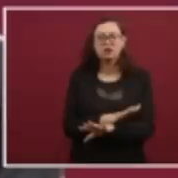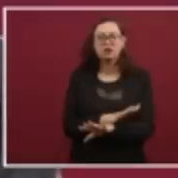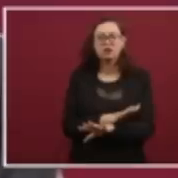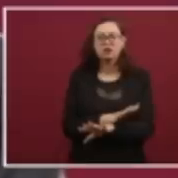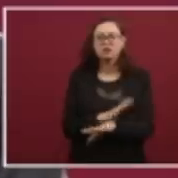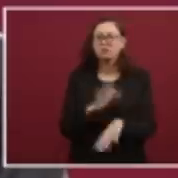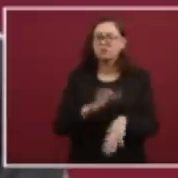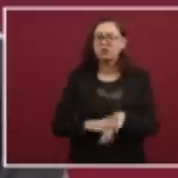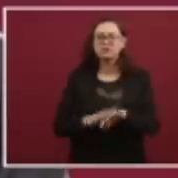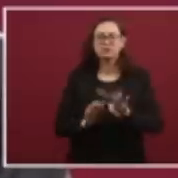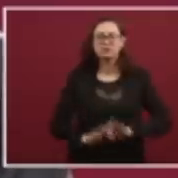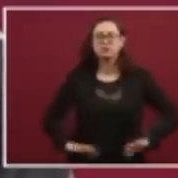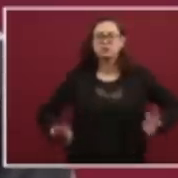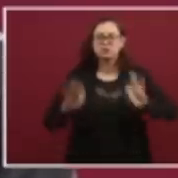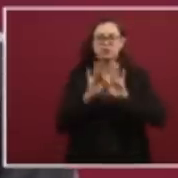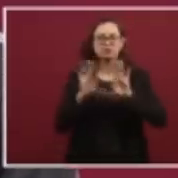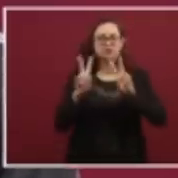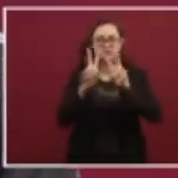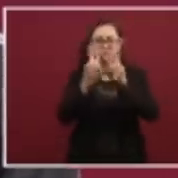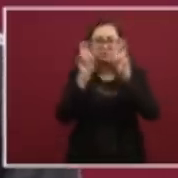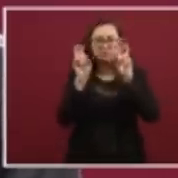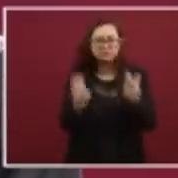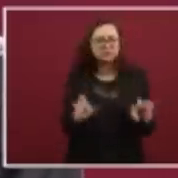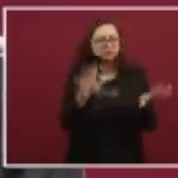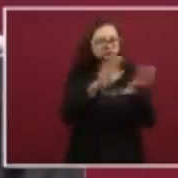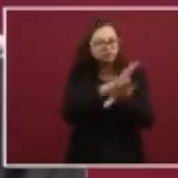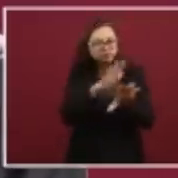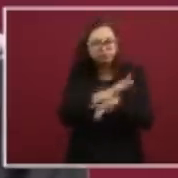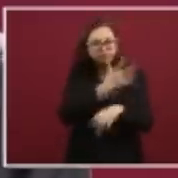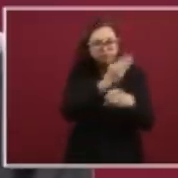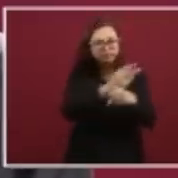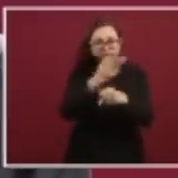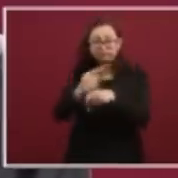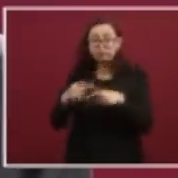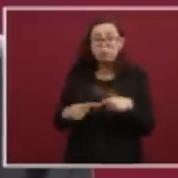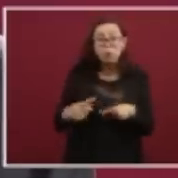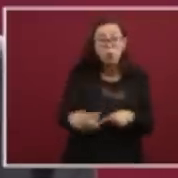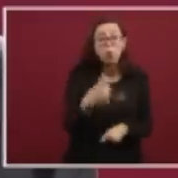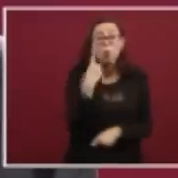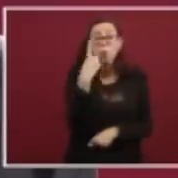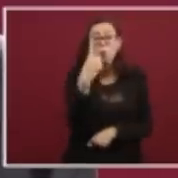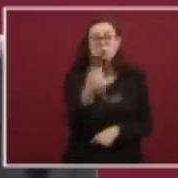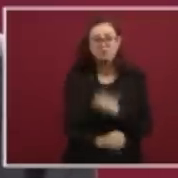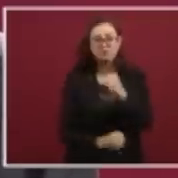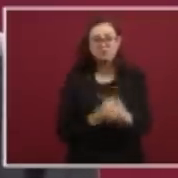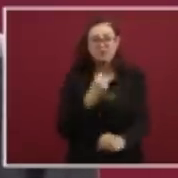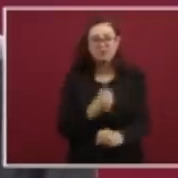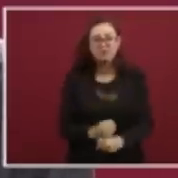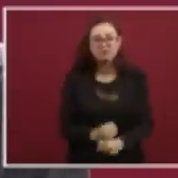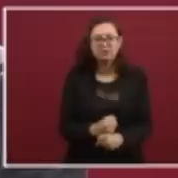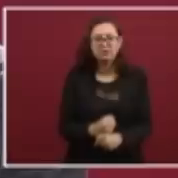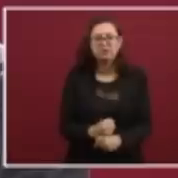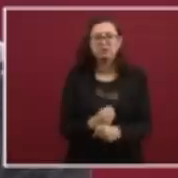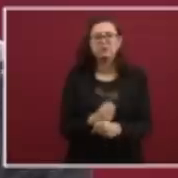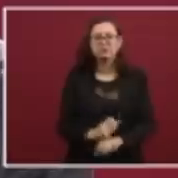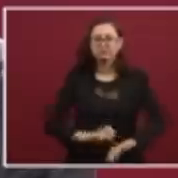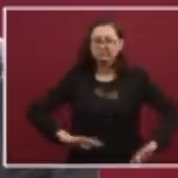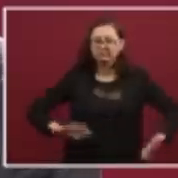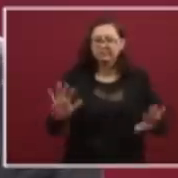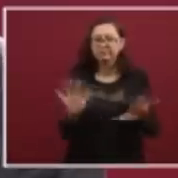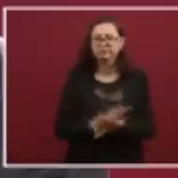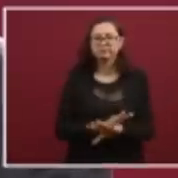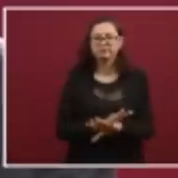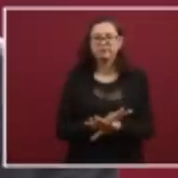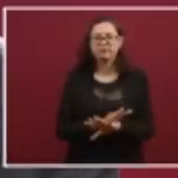lo fundamental. Ya en este año el cambio va a estar